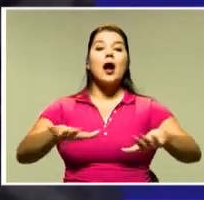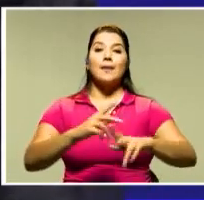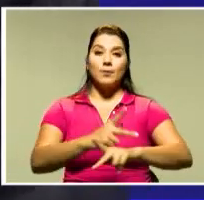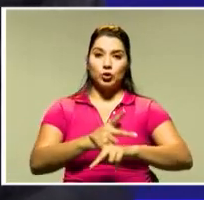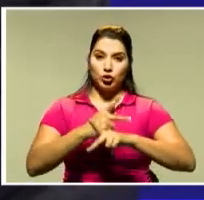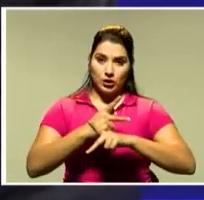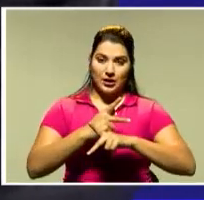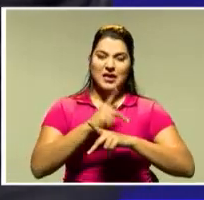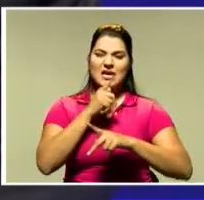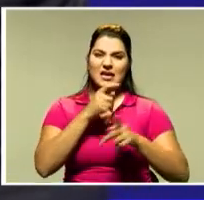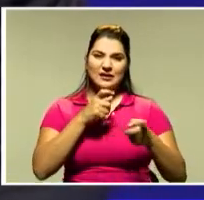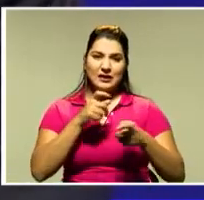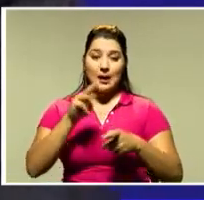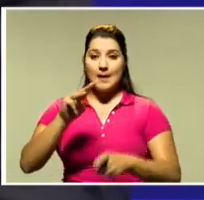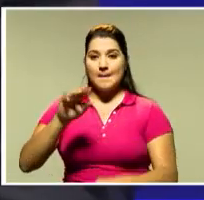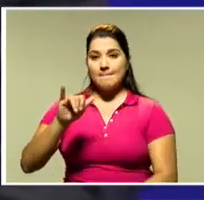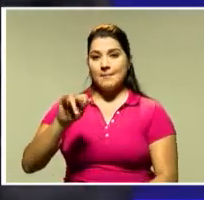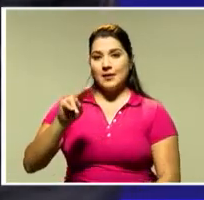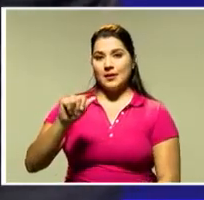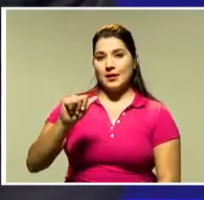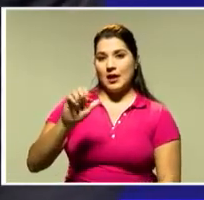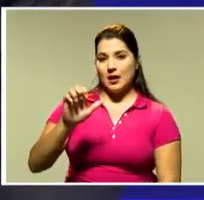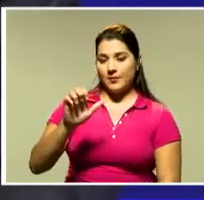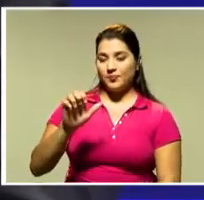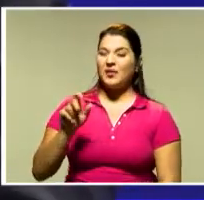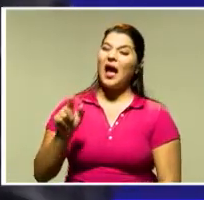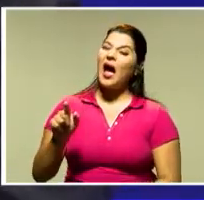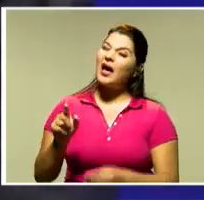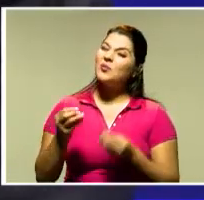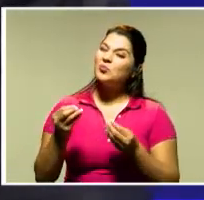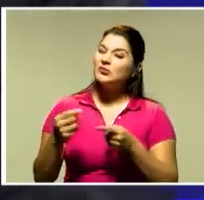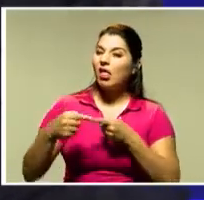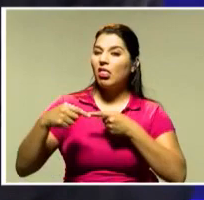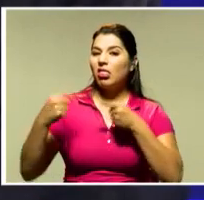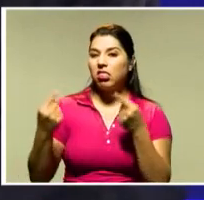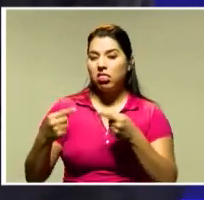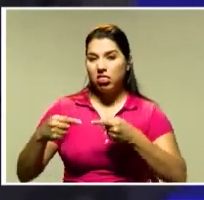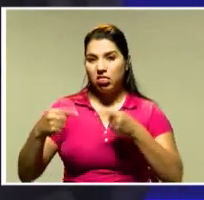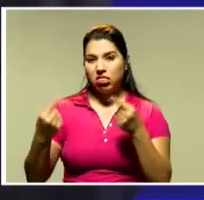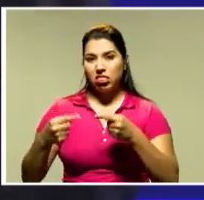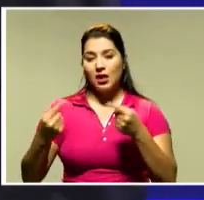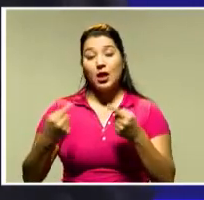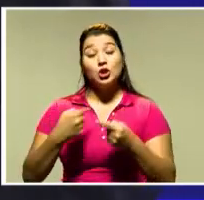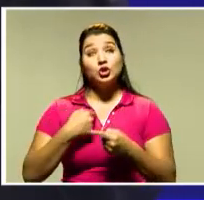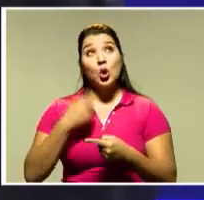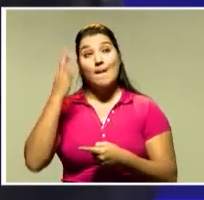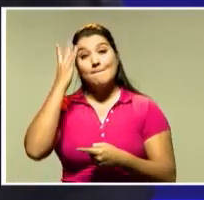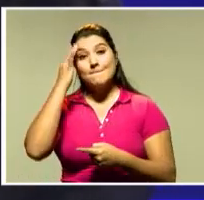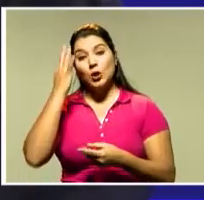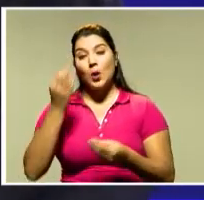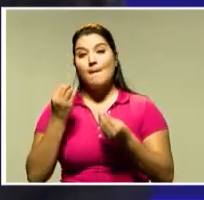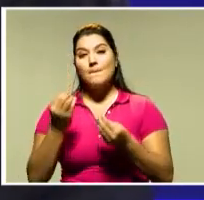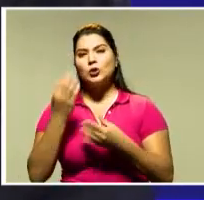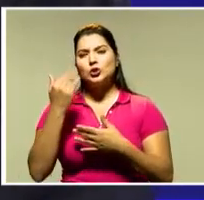en manos del MINAE. Ahí se armó una pelea bastante profunda. A mí me preocupaba mucho el hecho de